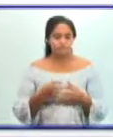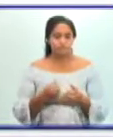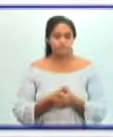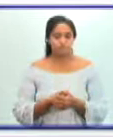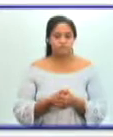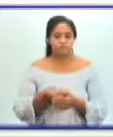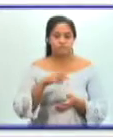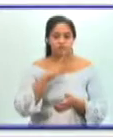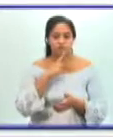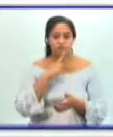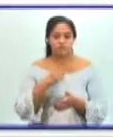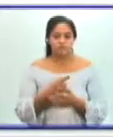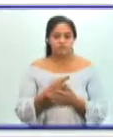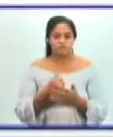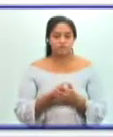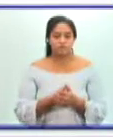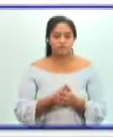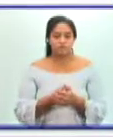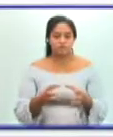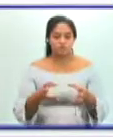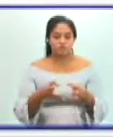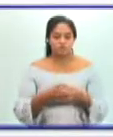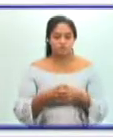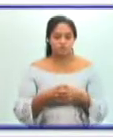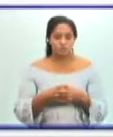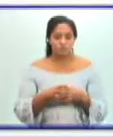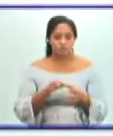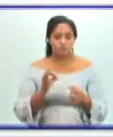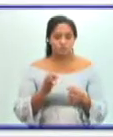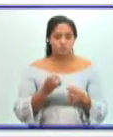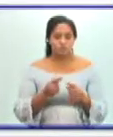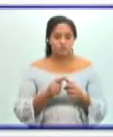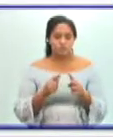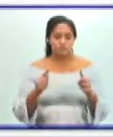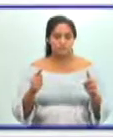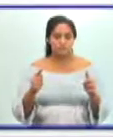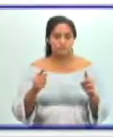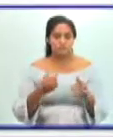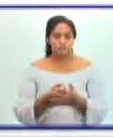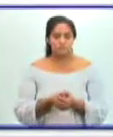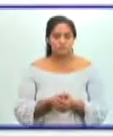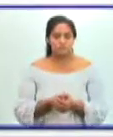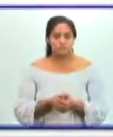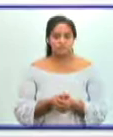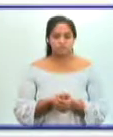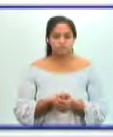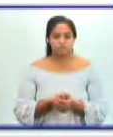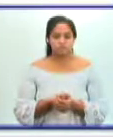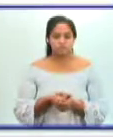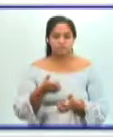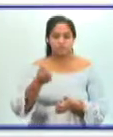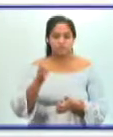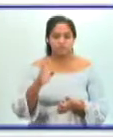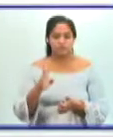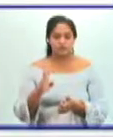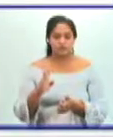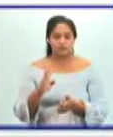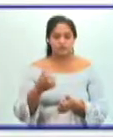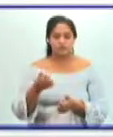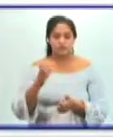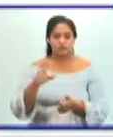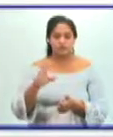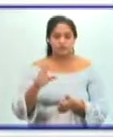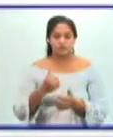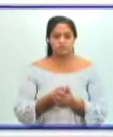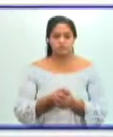razones entre conjuntos correspondientes de las semirrectas. AF es a AC como